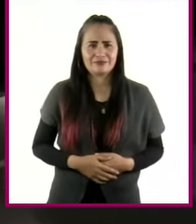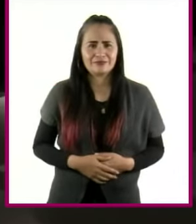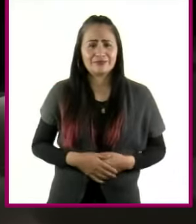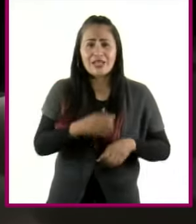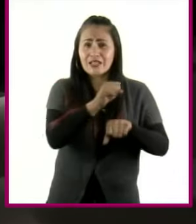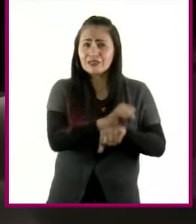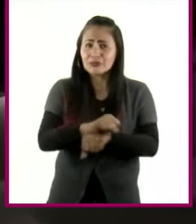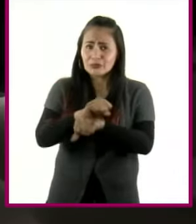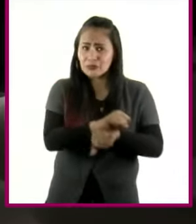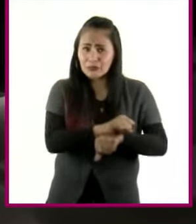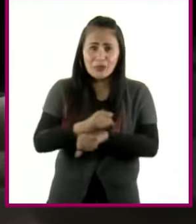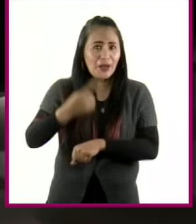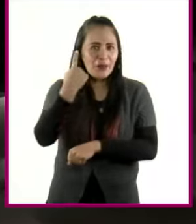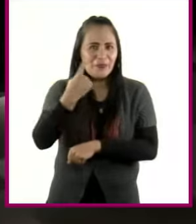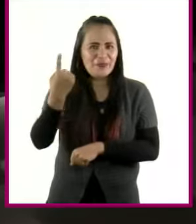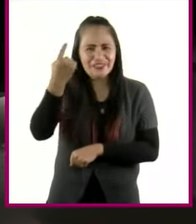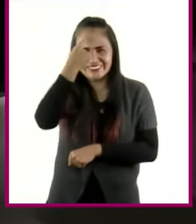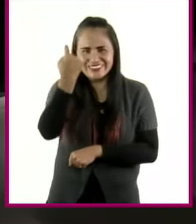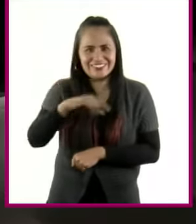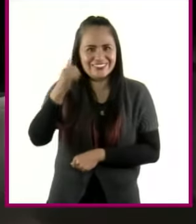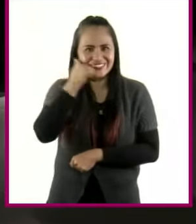esclavitud perpetua.